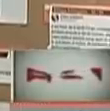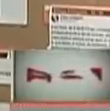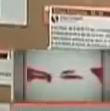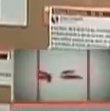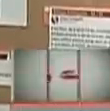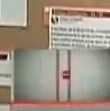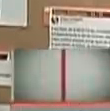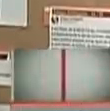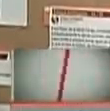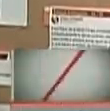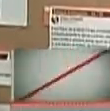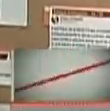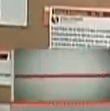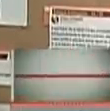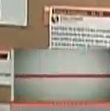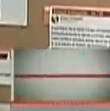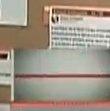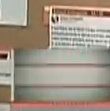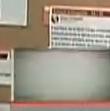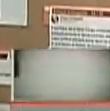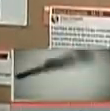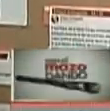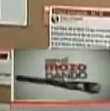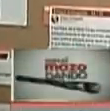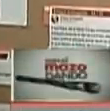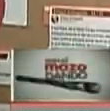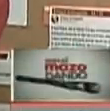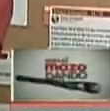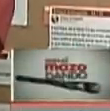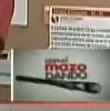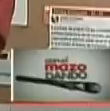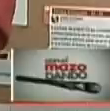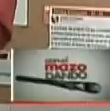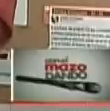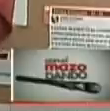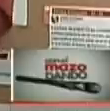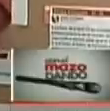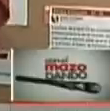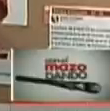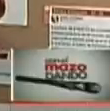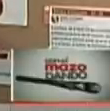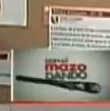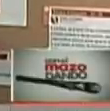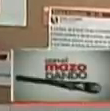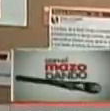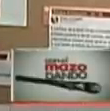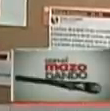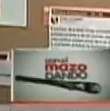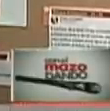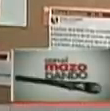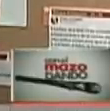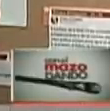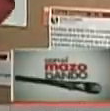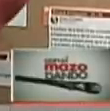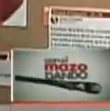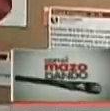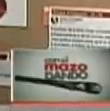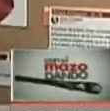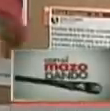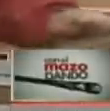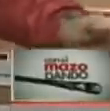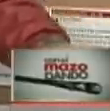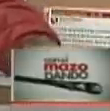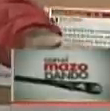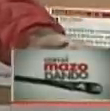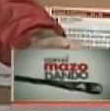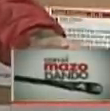Ese pueblo que descalzo, como decimos nosotros aquí en Venezuela, en chancletas, en otro lugar dicen